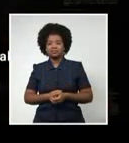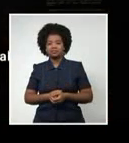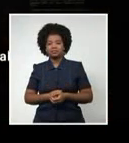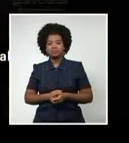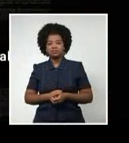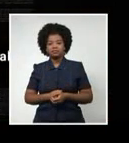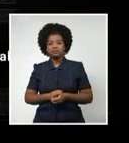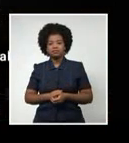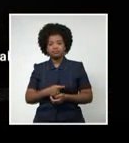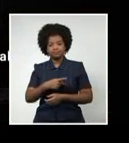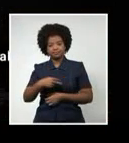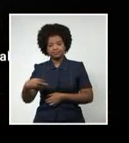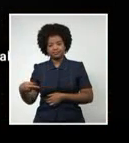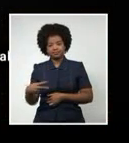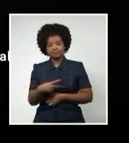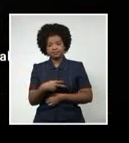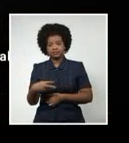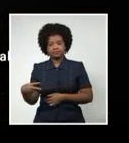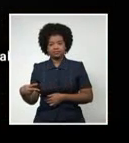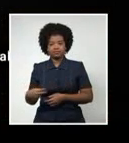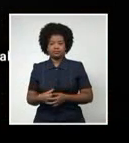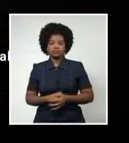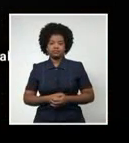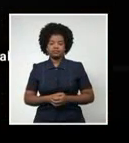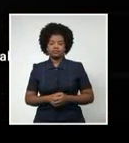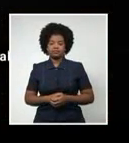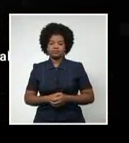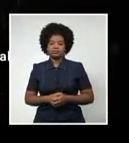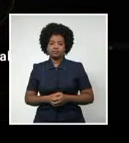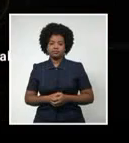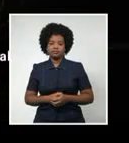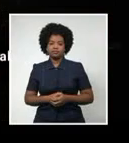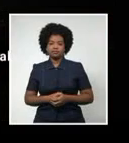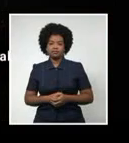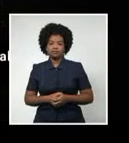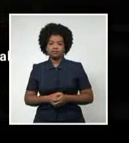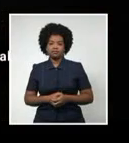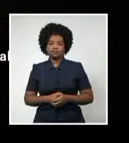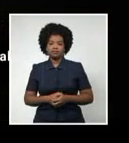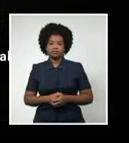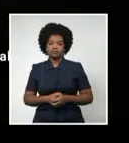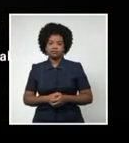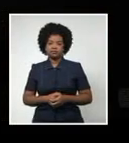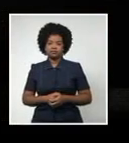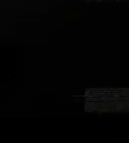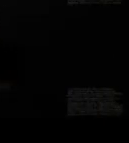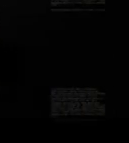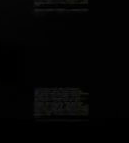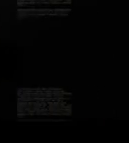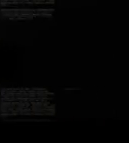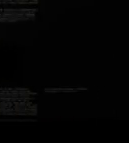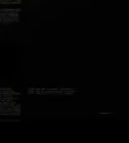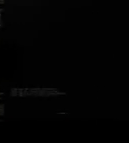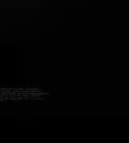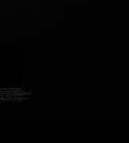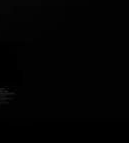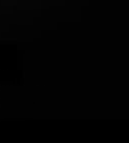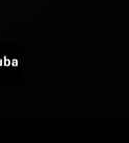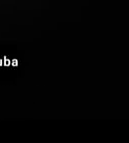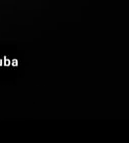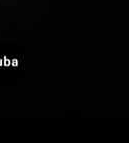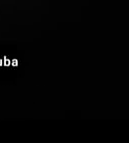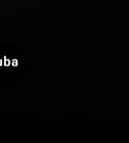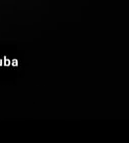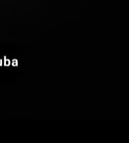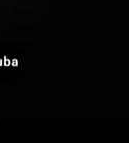pública. I do believe that, and it's a very unusual attack, as you know, but I do believe Cuba is responsible, yes. Well, you're going to see what's happening